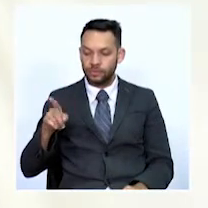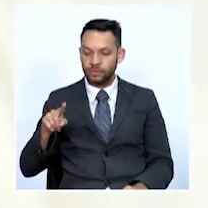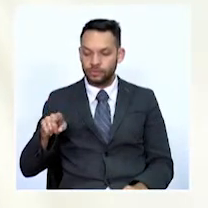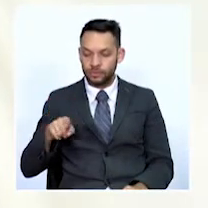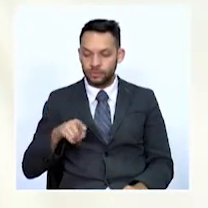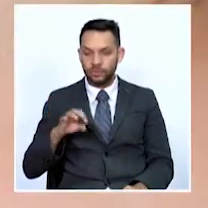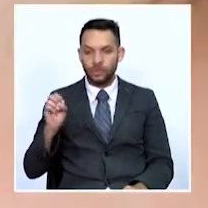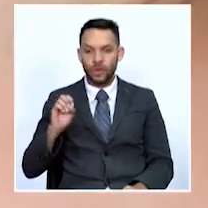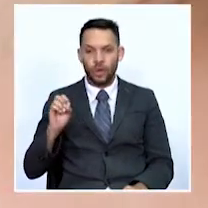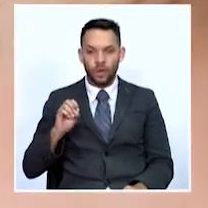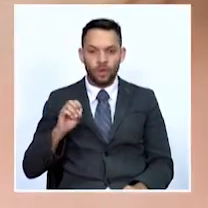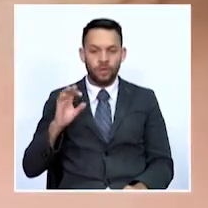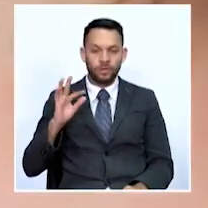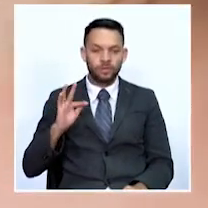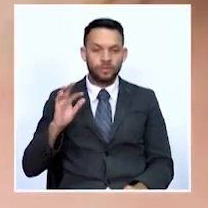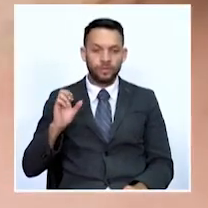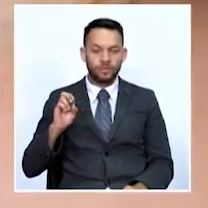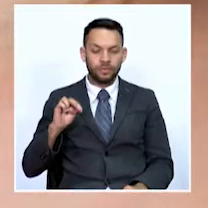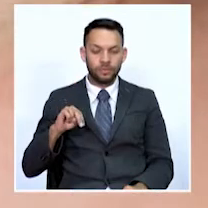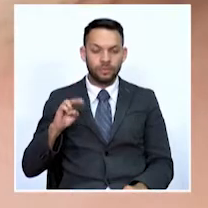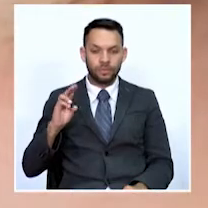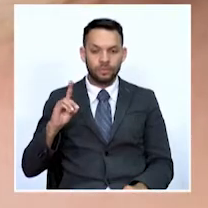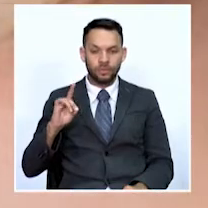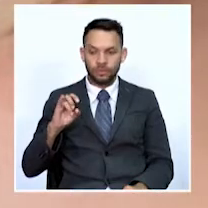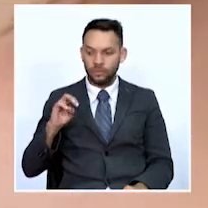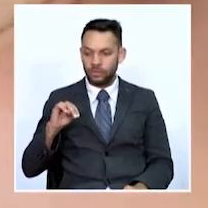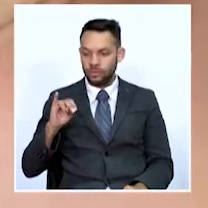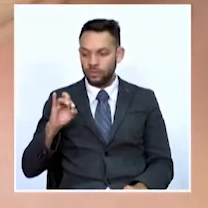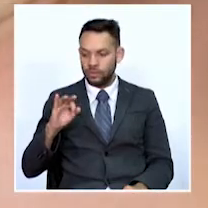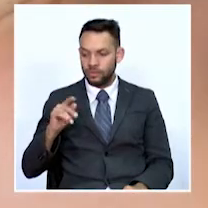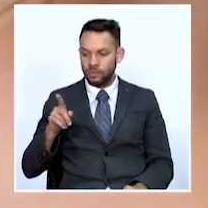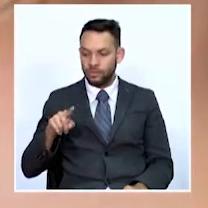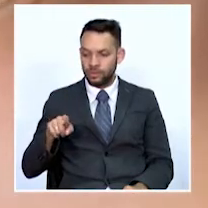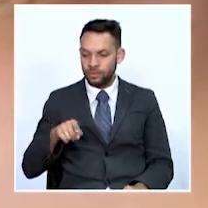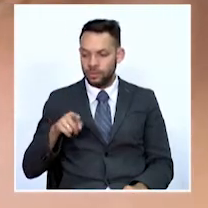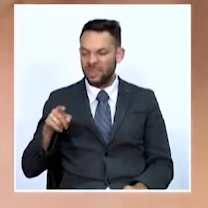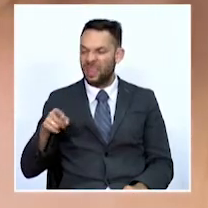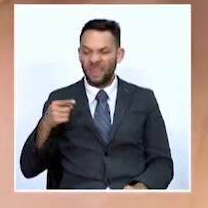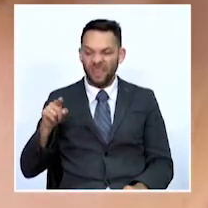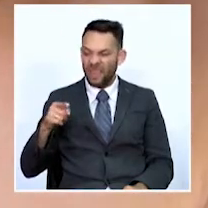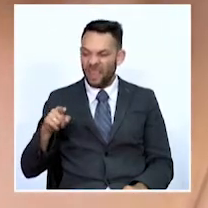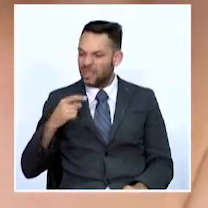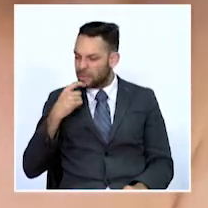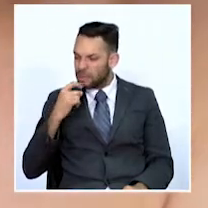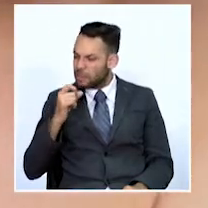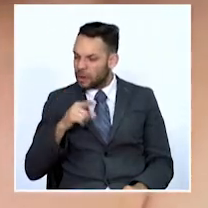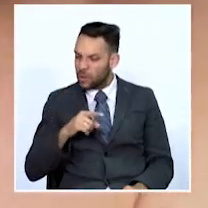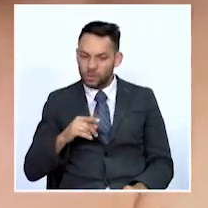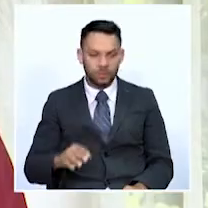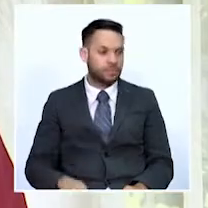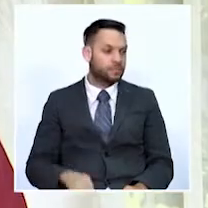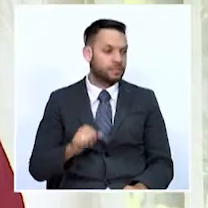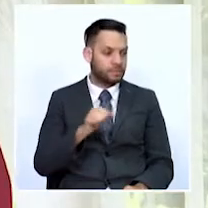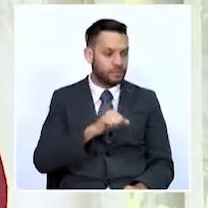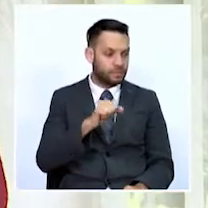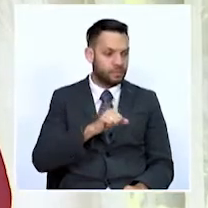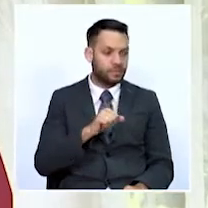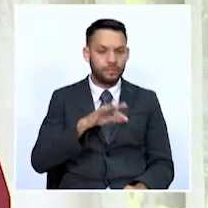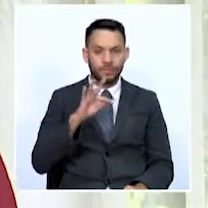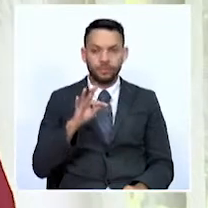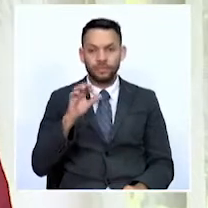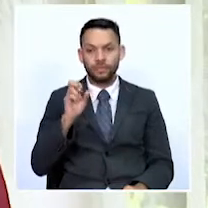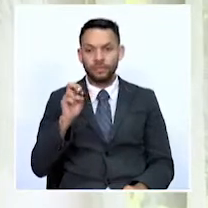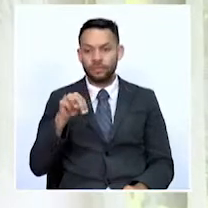tendinitis de porción larga del bíceps izquierdo. ¿Qué es tendinitis? ¿Qué es la tendinitis? La tendinitis, nosotros siempre